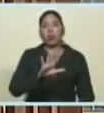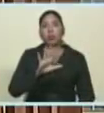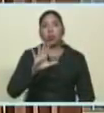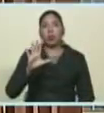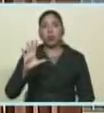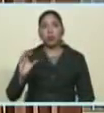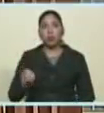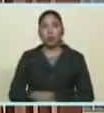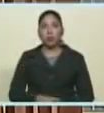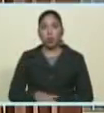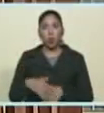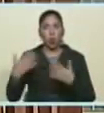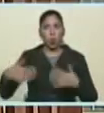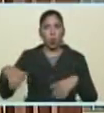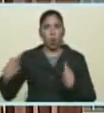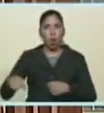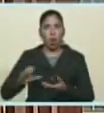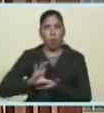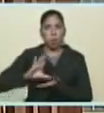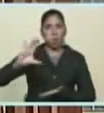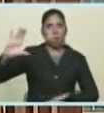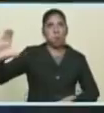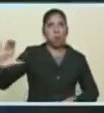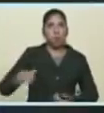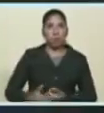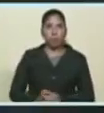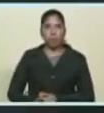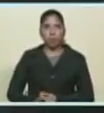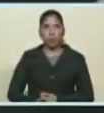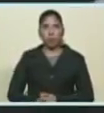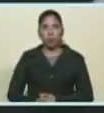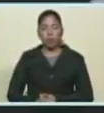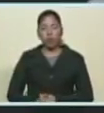Bastante plata para el Estado. Gobernación,